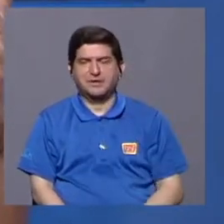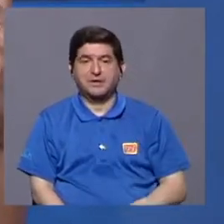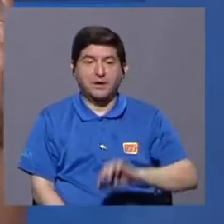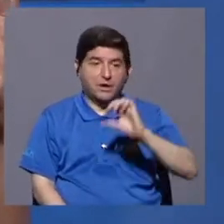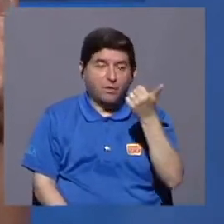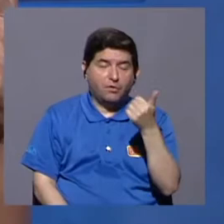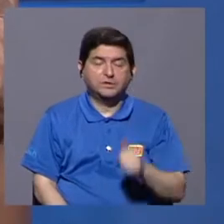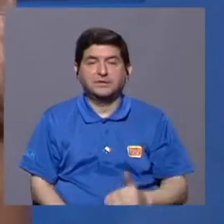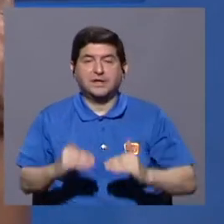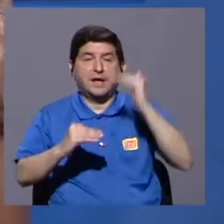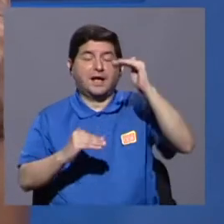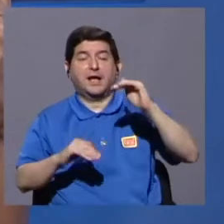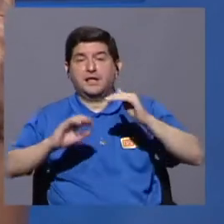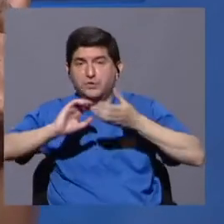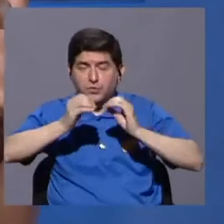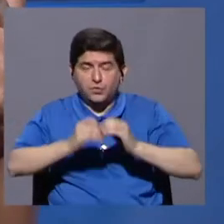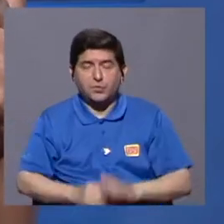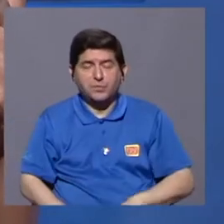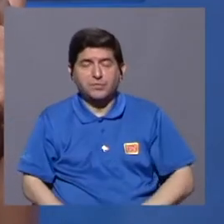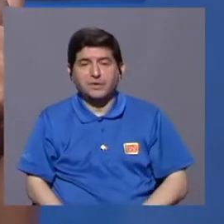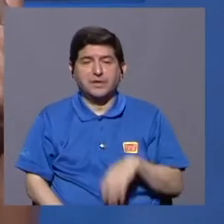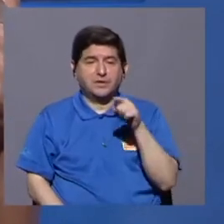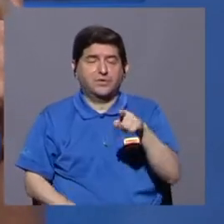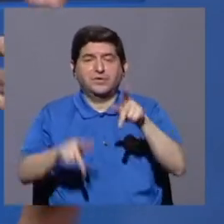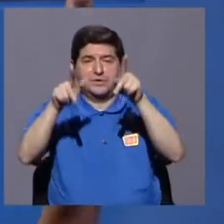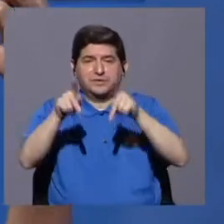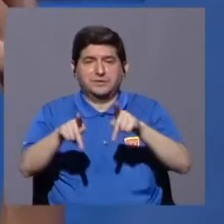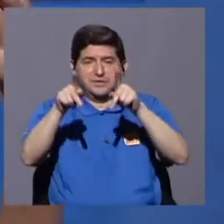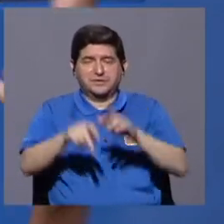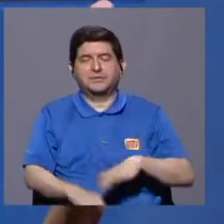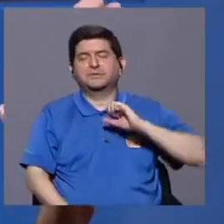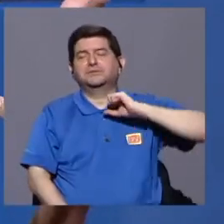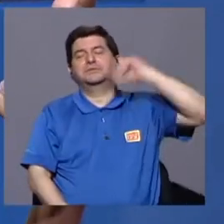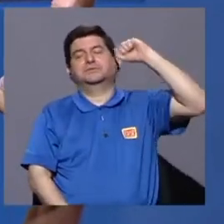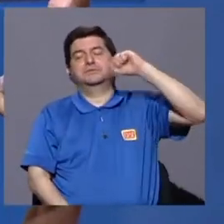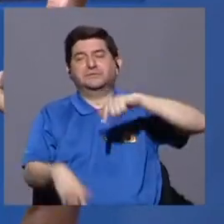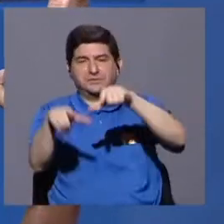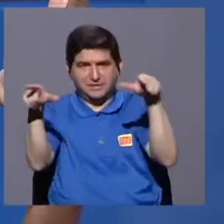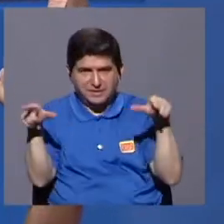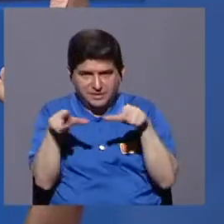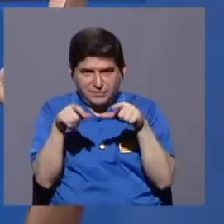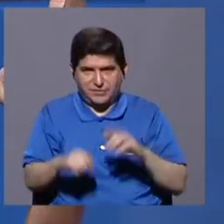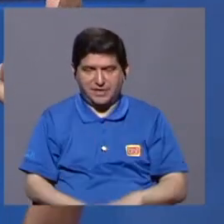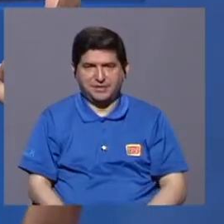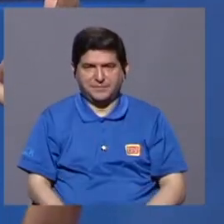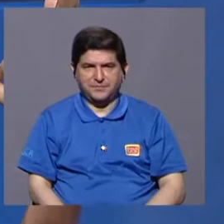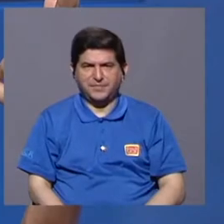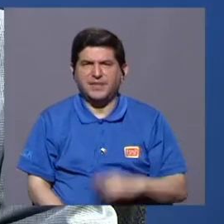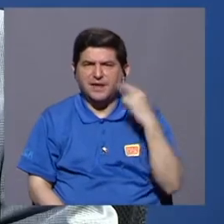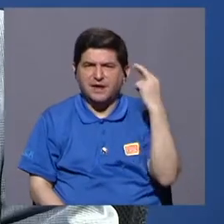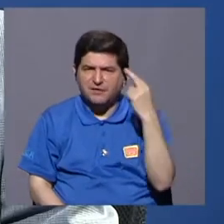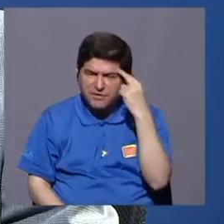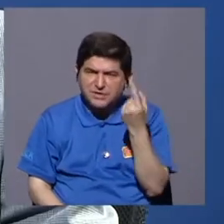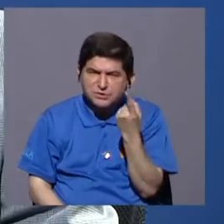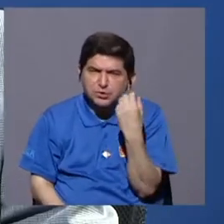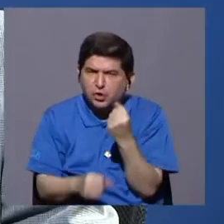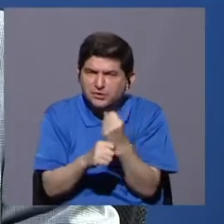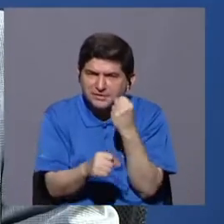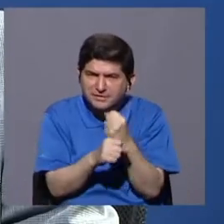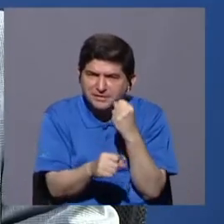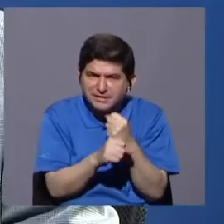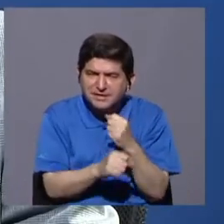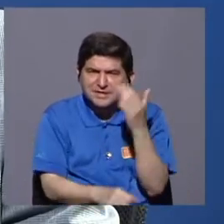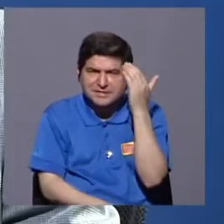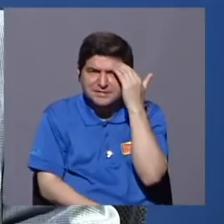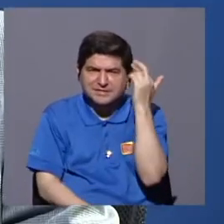alta tasa de suicidio en la zona. Y tercero... Producto del desempleo, Andrea, ¿se conocen el